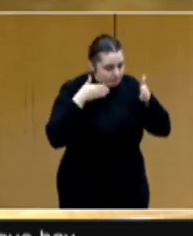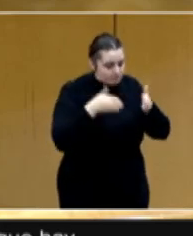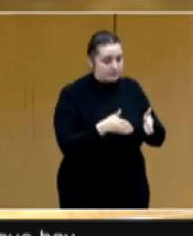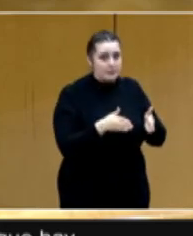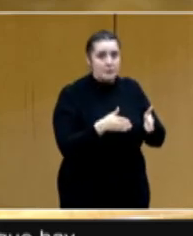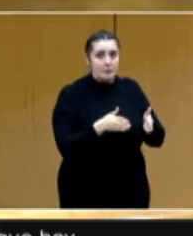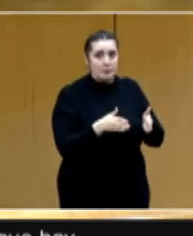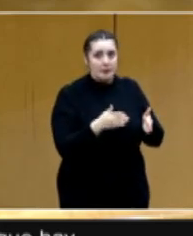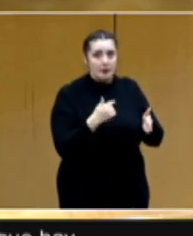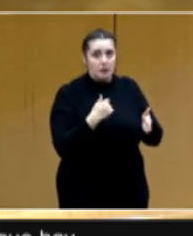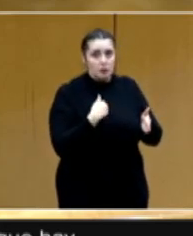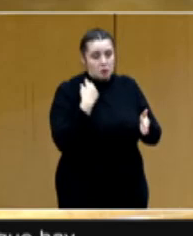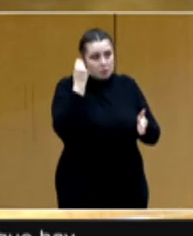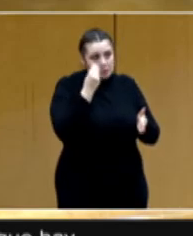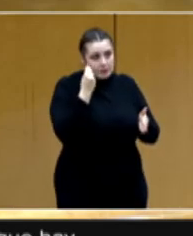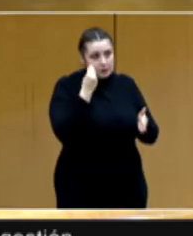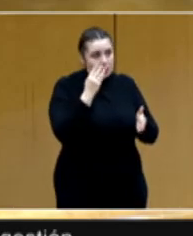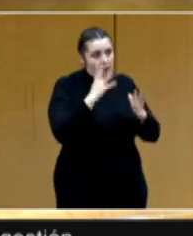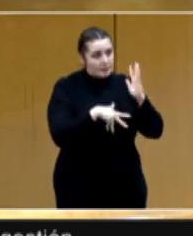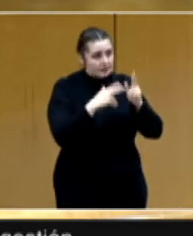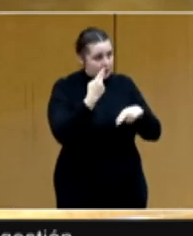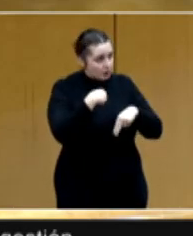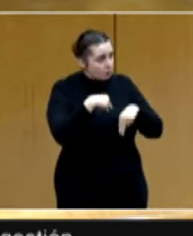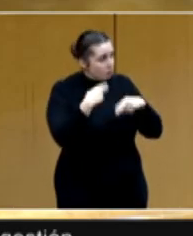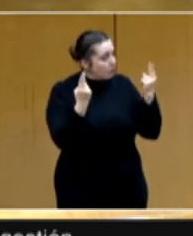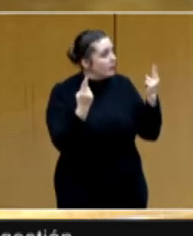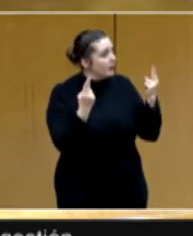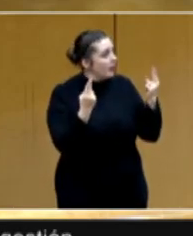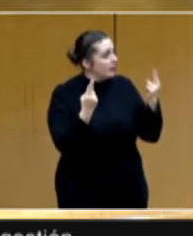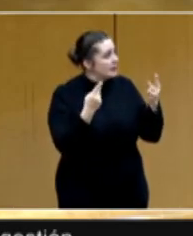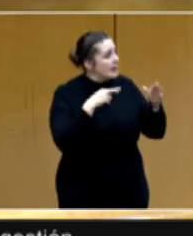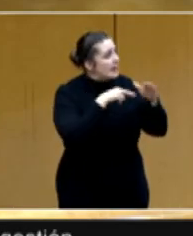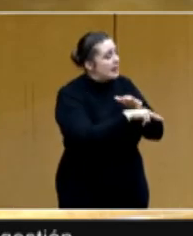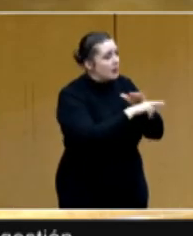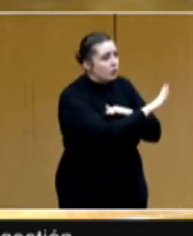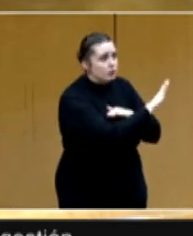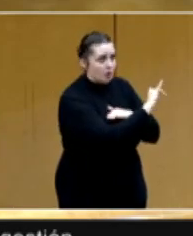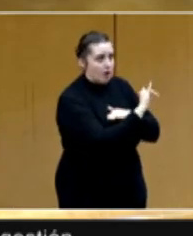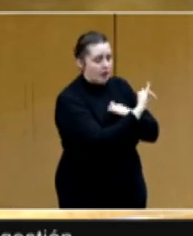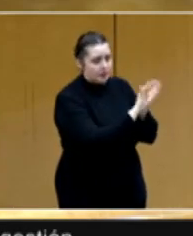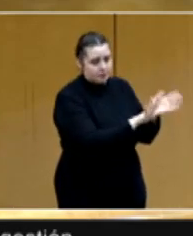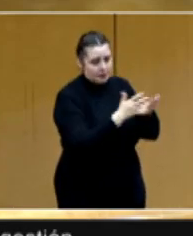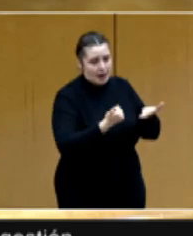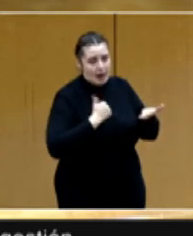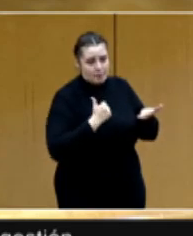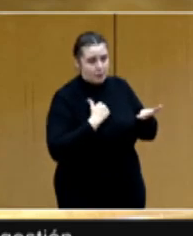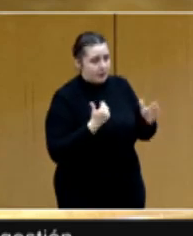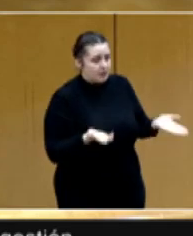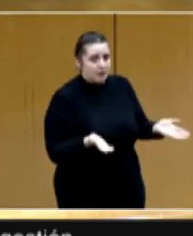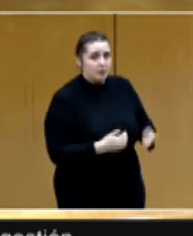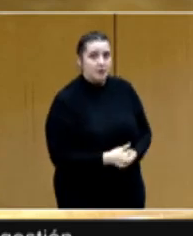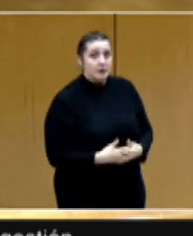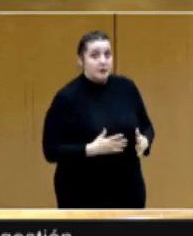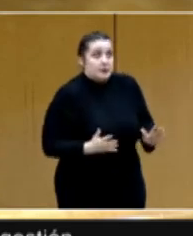doy por sentado de que las administraciones emplean los recursos que tienen que tienen a su disposición Pero